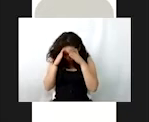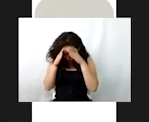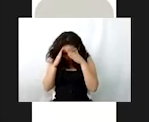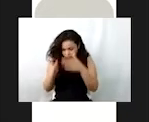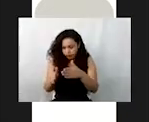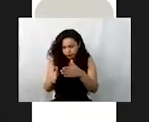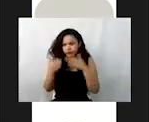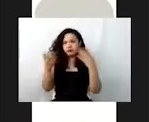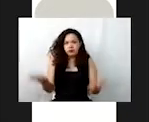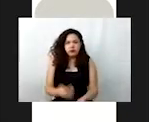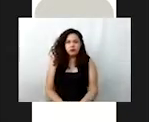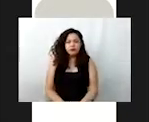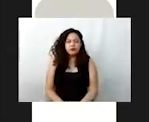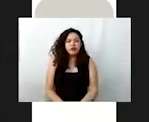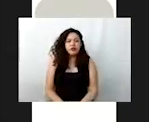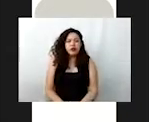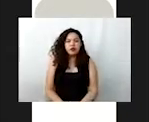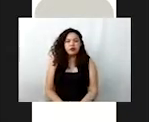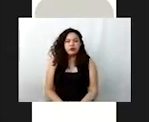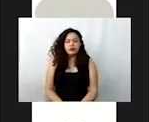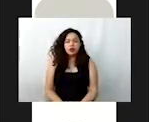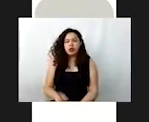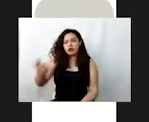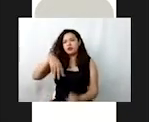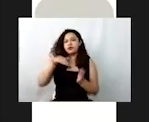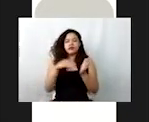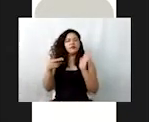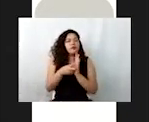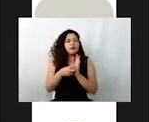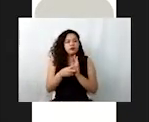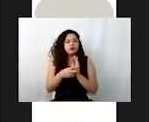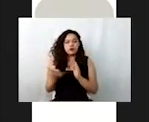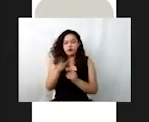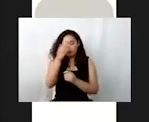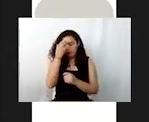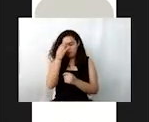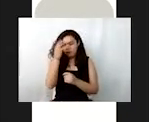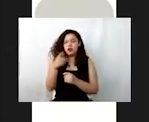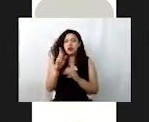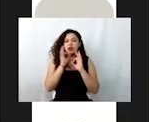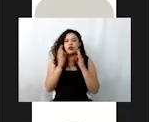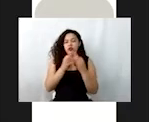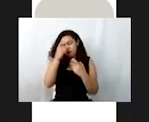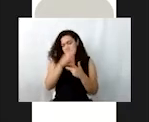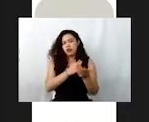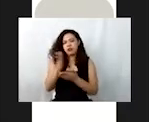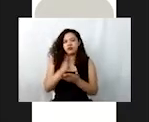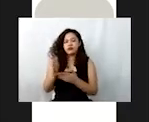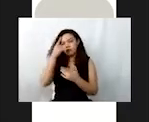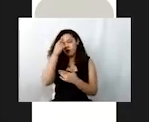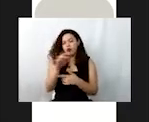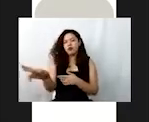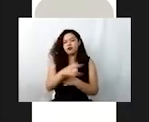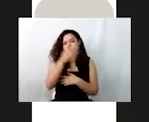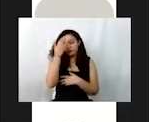pues han reconocido que la metodología y su modelo de intervención basado en el